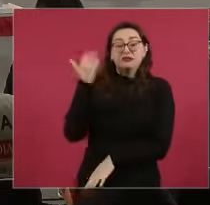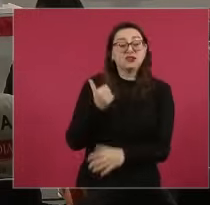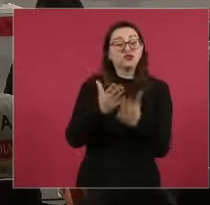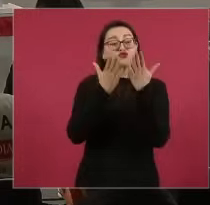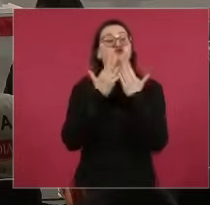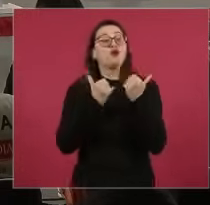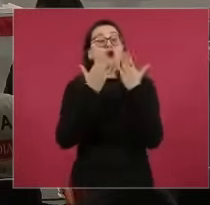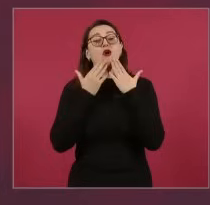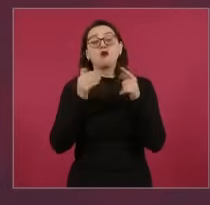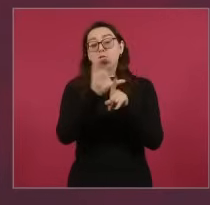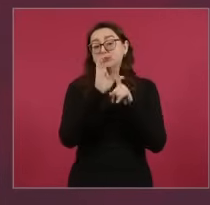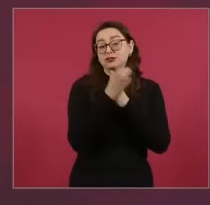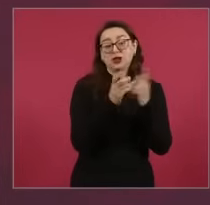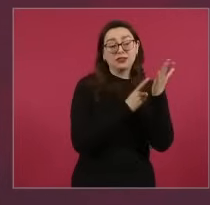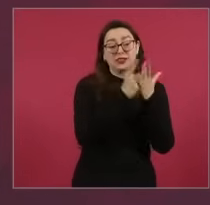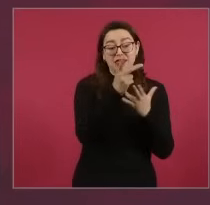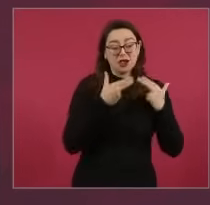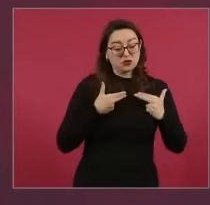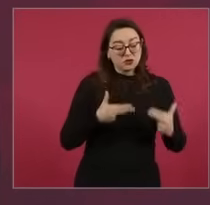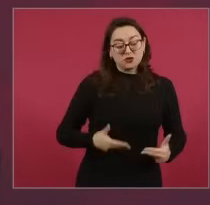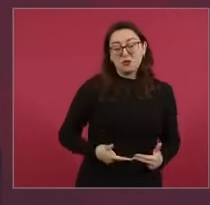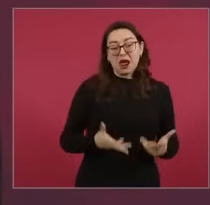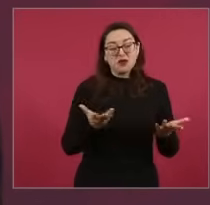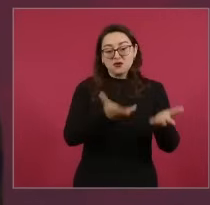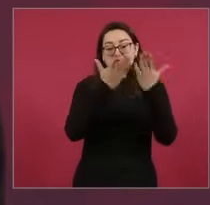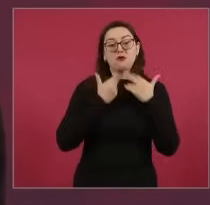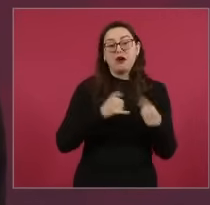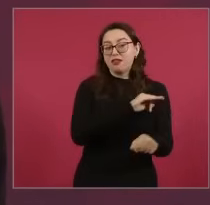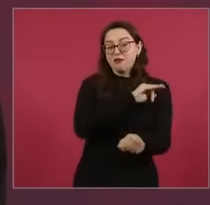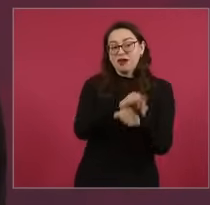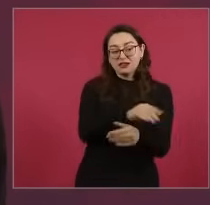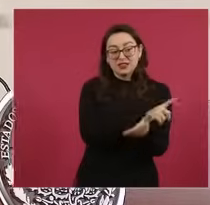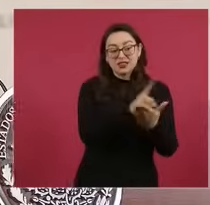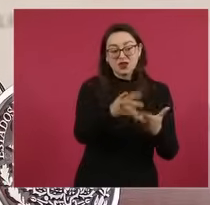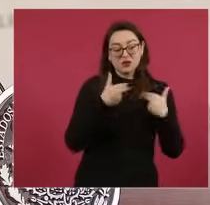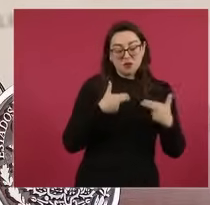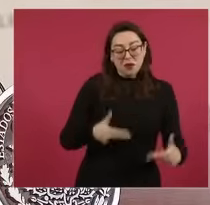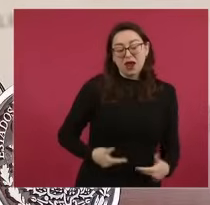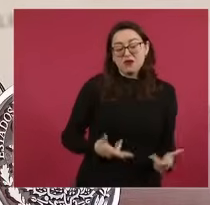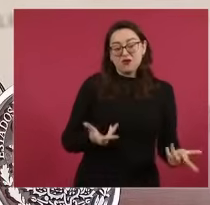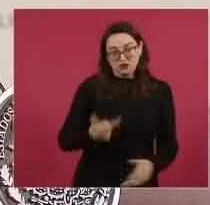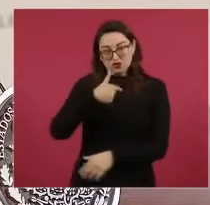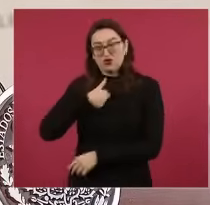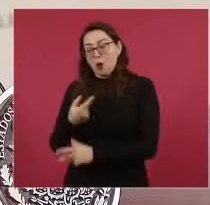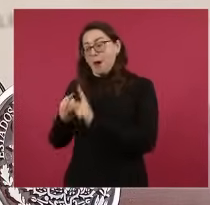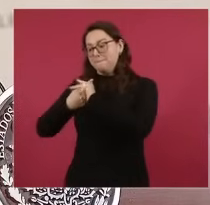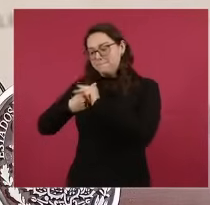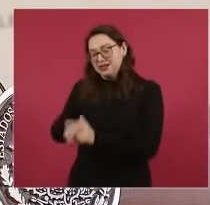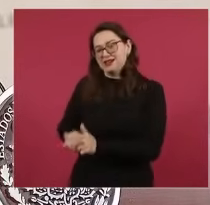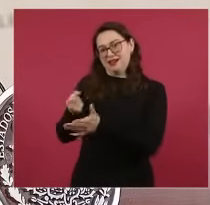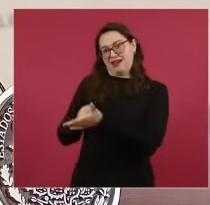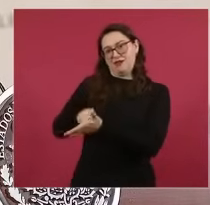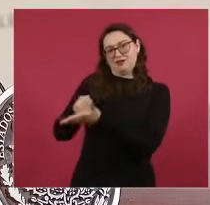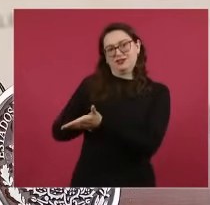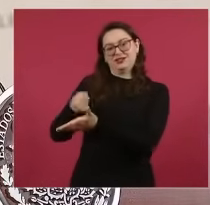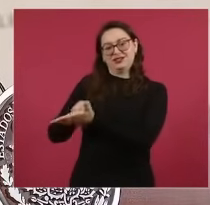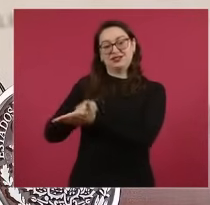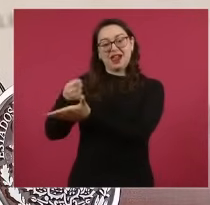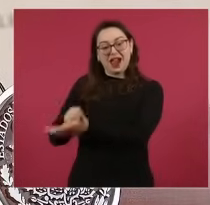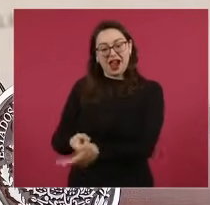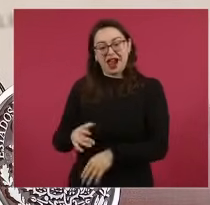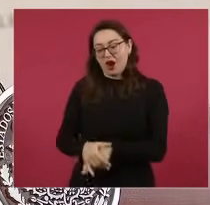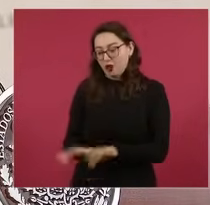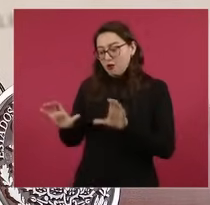de derechos humanos. Yo ya trabajaba en eso. Yo empecé trabajando en